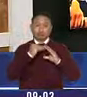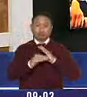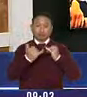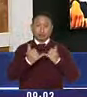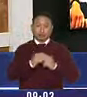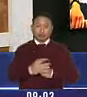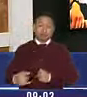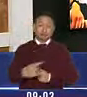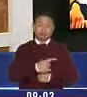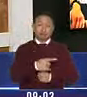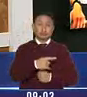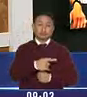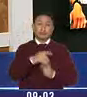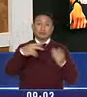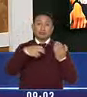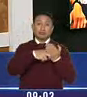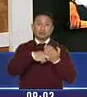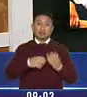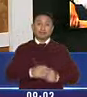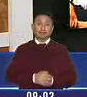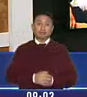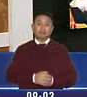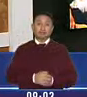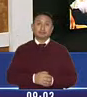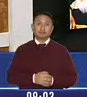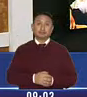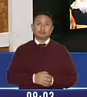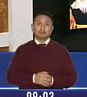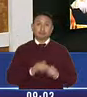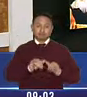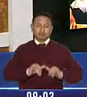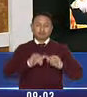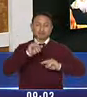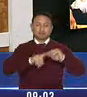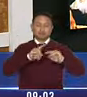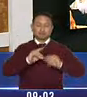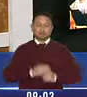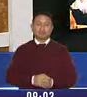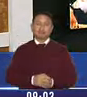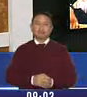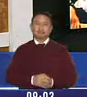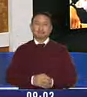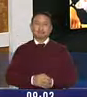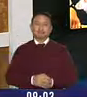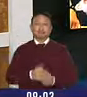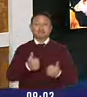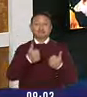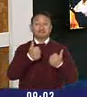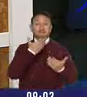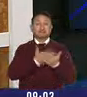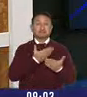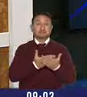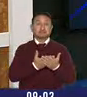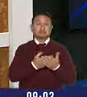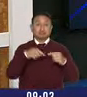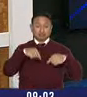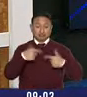pueden hacerlo con sus pases. Con esta información regresamos a estudios. Una excelente mañana. Qué bien, qué bien. Así nos